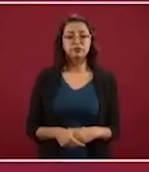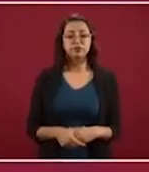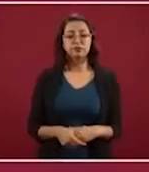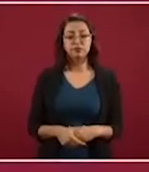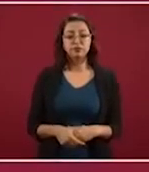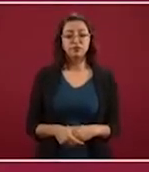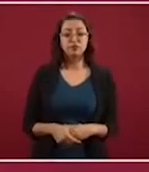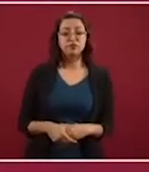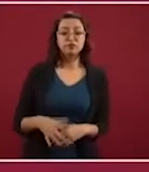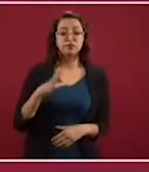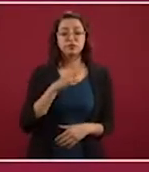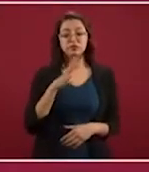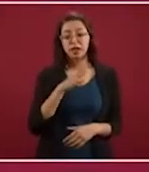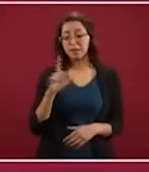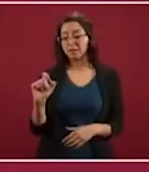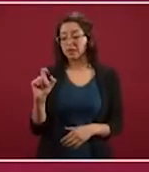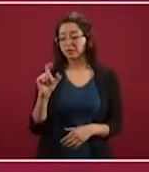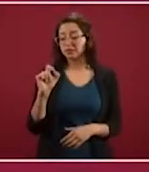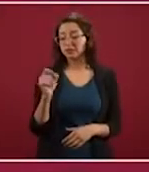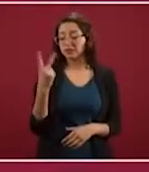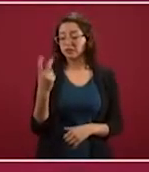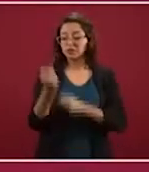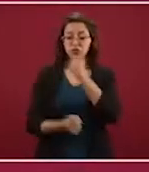creo, 20, 22 años